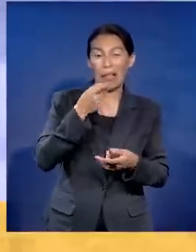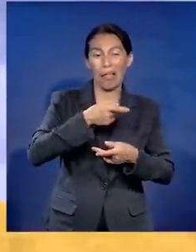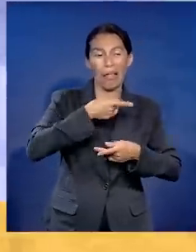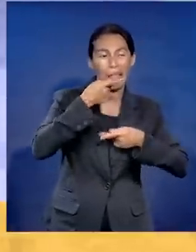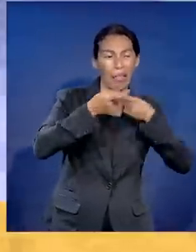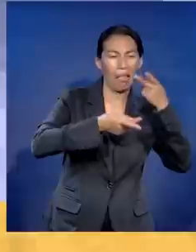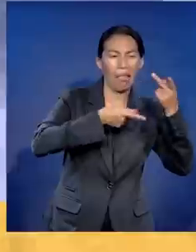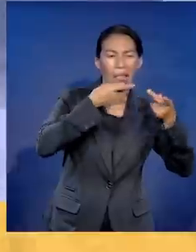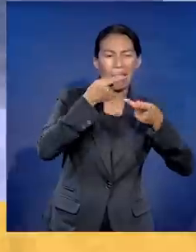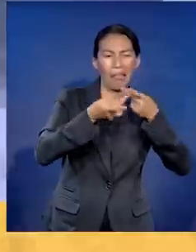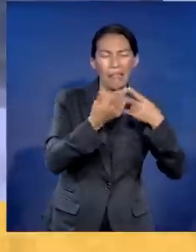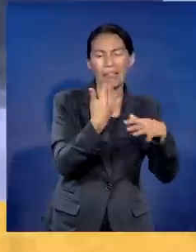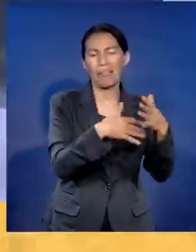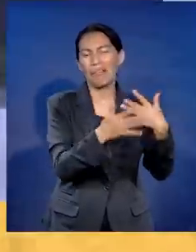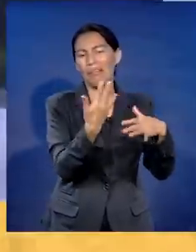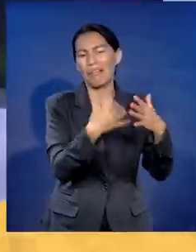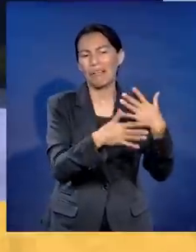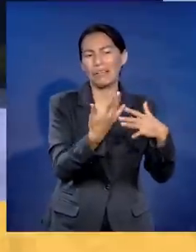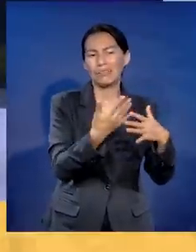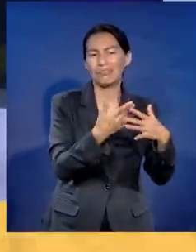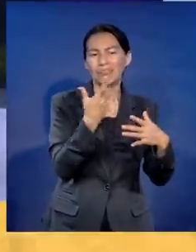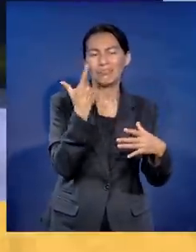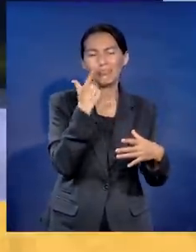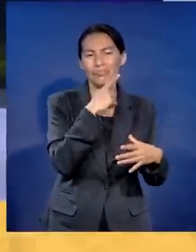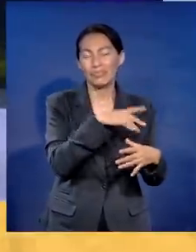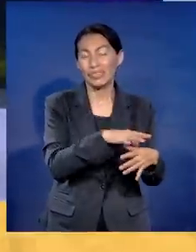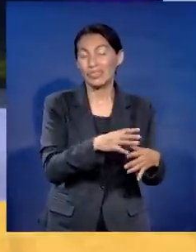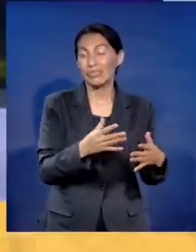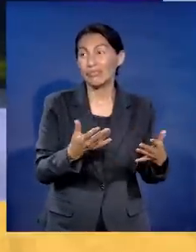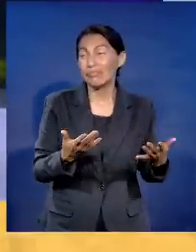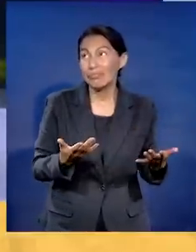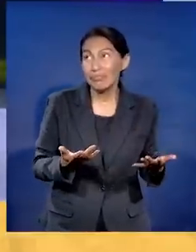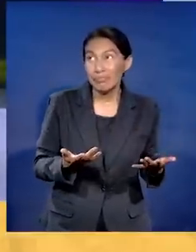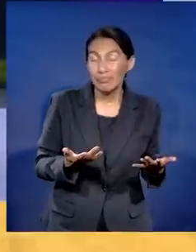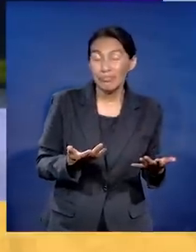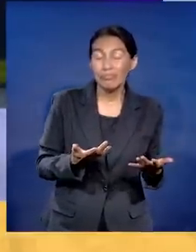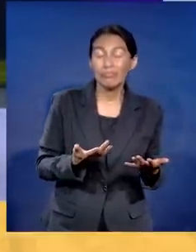Dios. Si vana y fútil mi